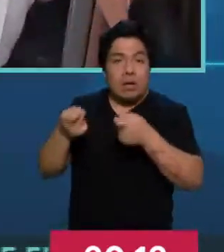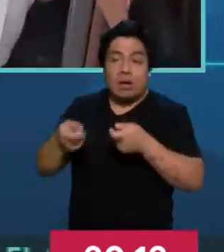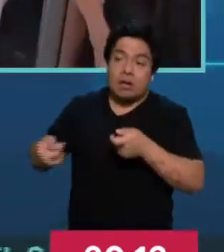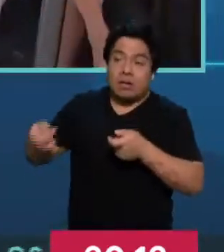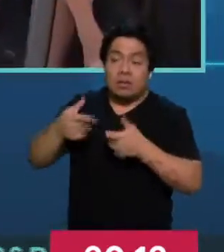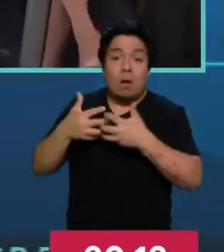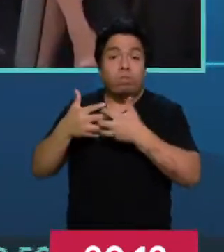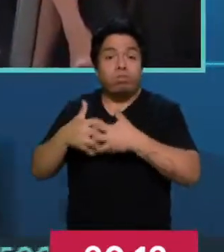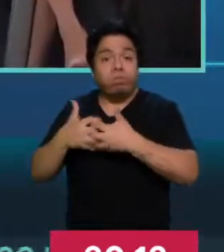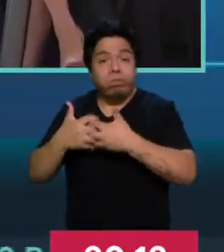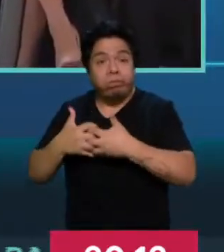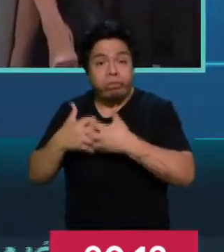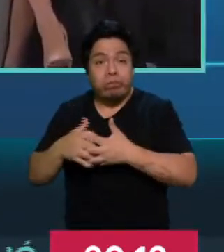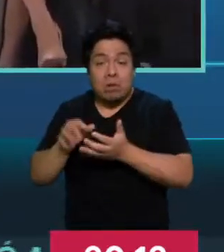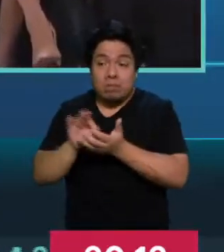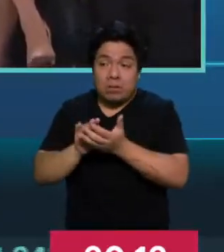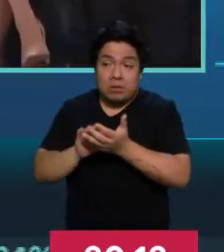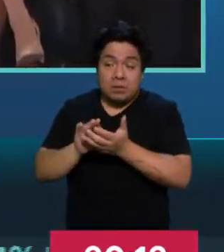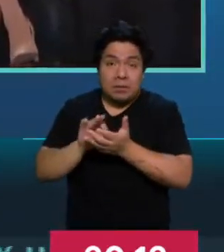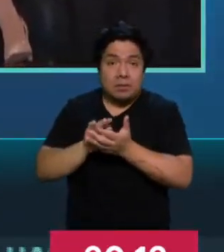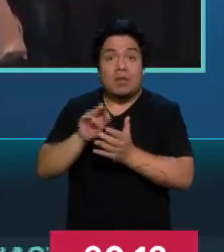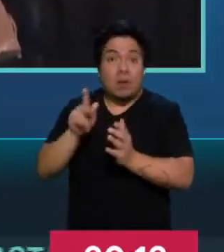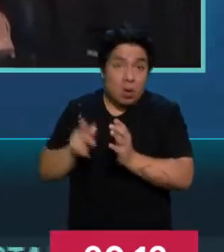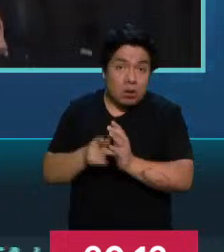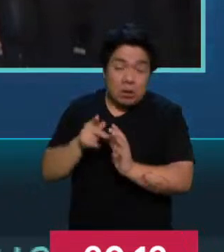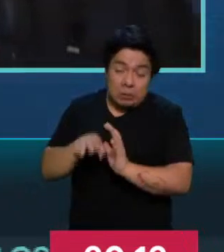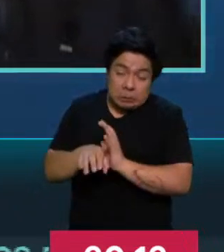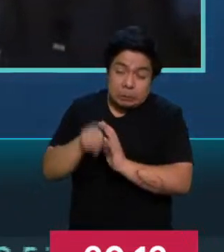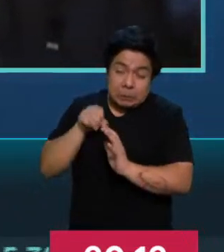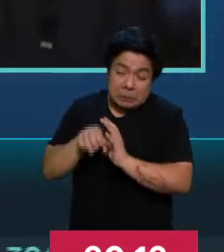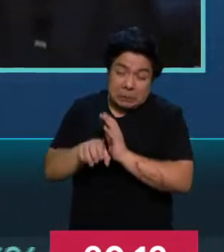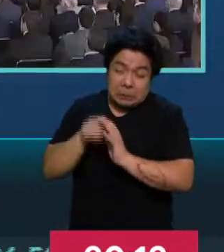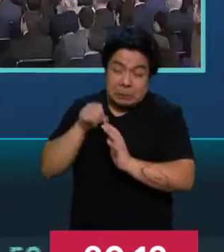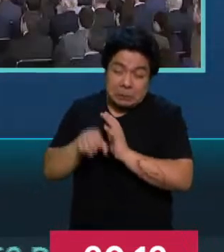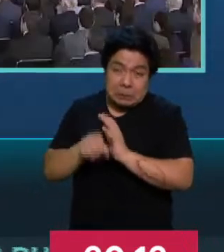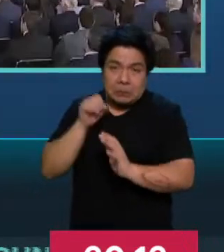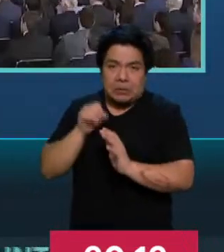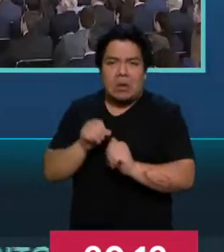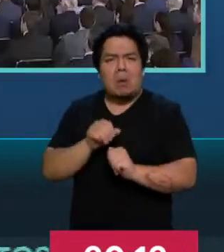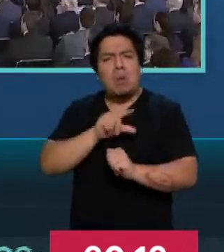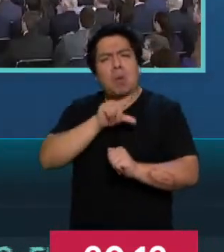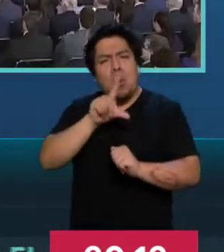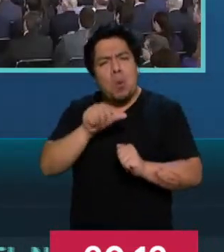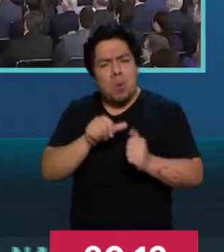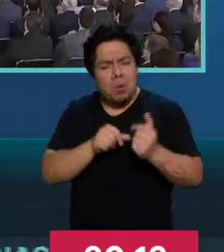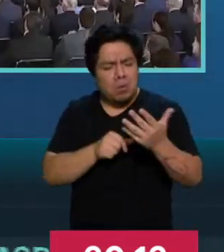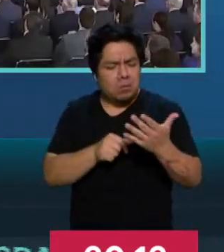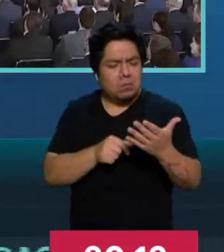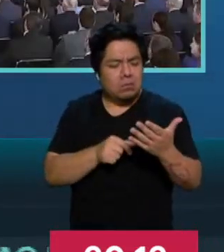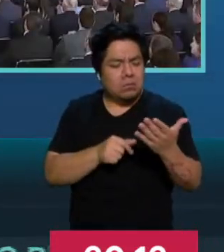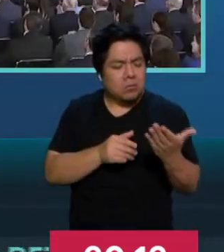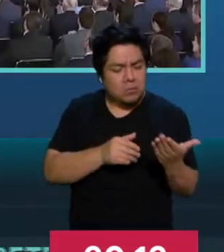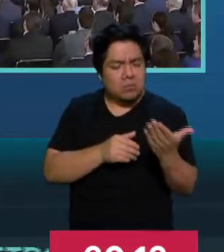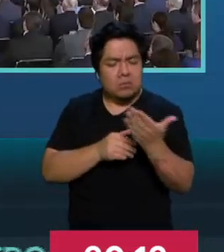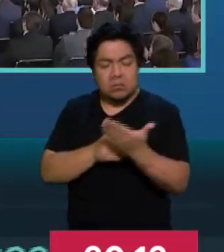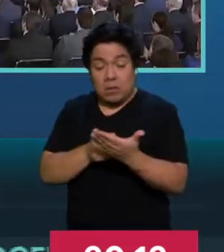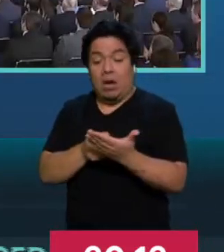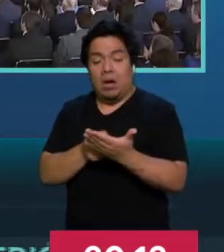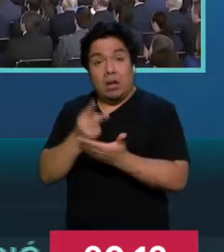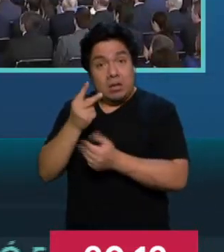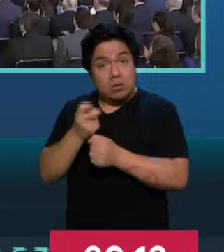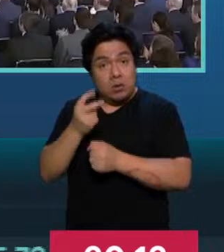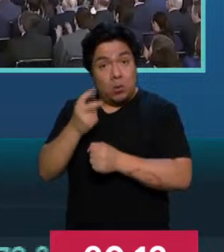industria minera y reactivar la explotación de la minería a cielo abierto, pero luego vimos un segundo plan en